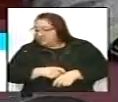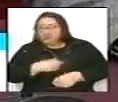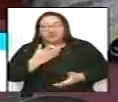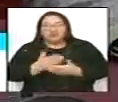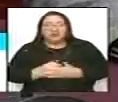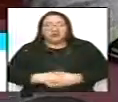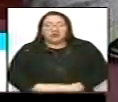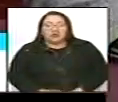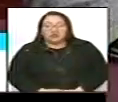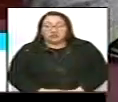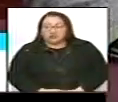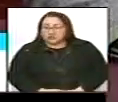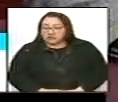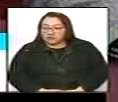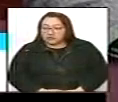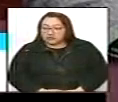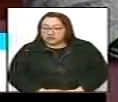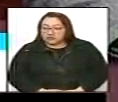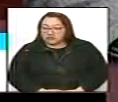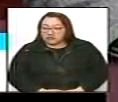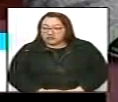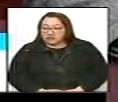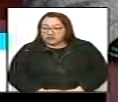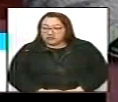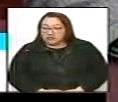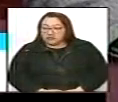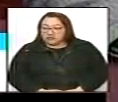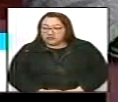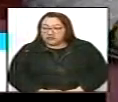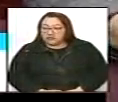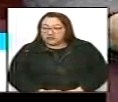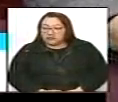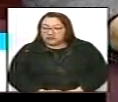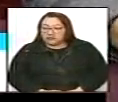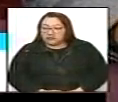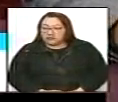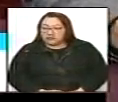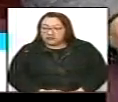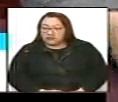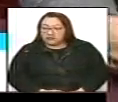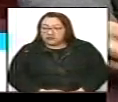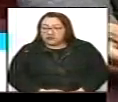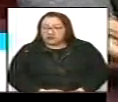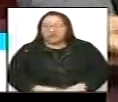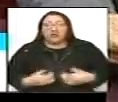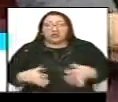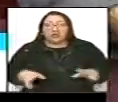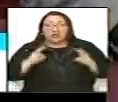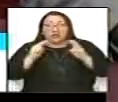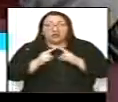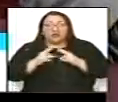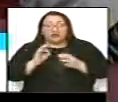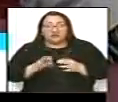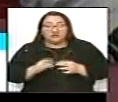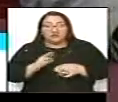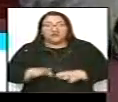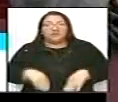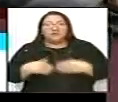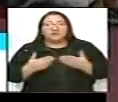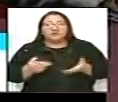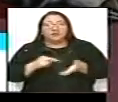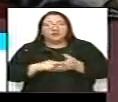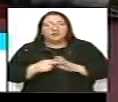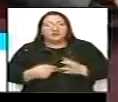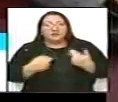hechos. Entonces, pero por eso digo, lo lógico sería, ya que se ha reconocido el deslacrado, que se le dé